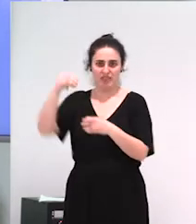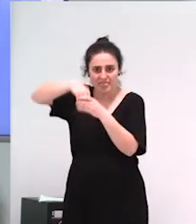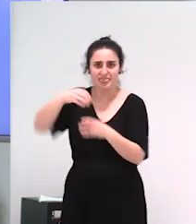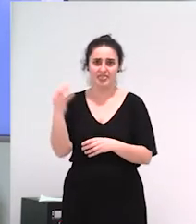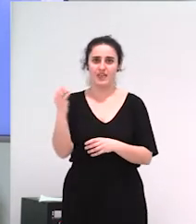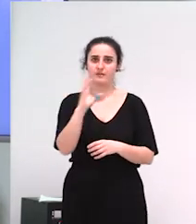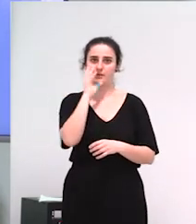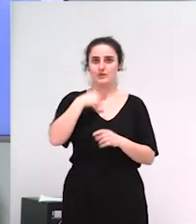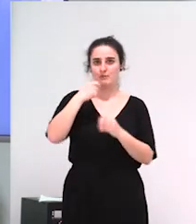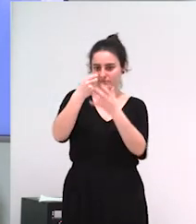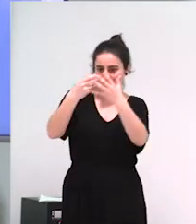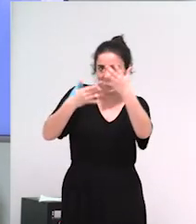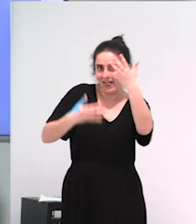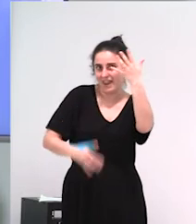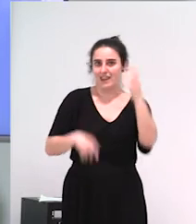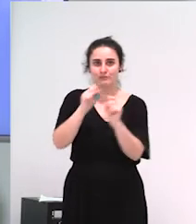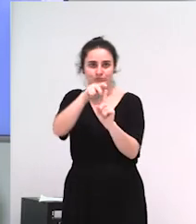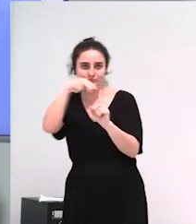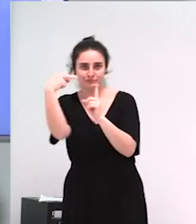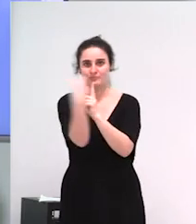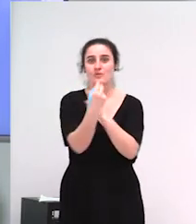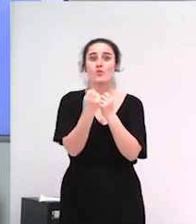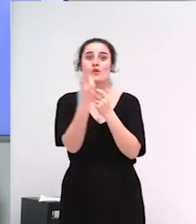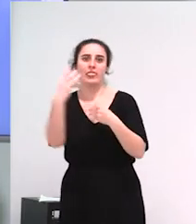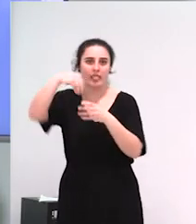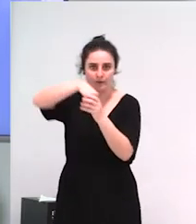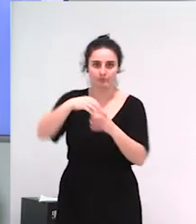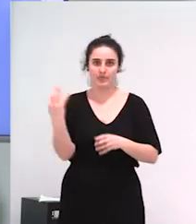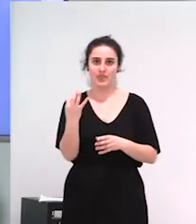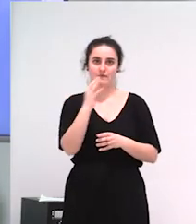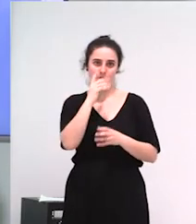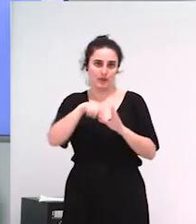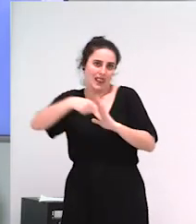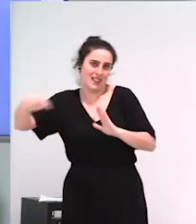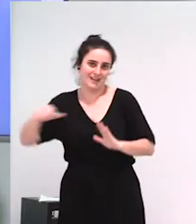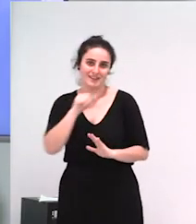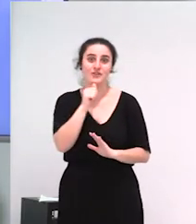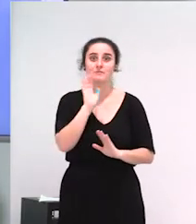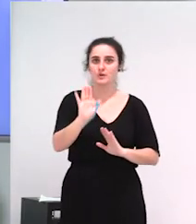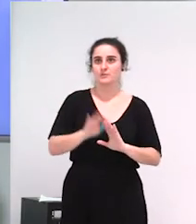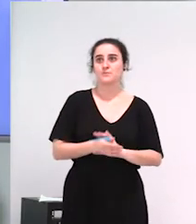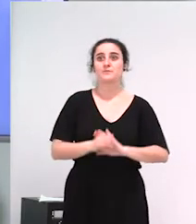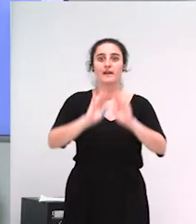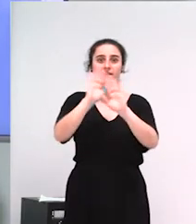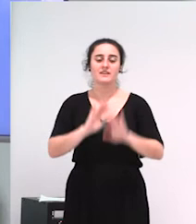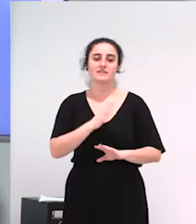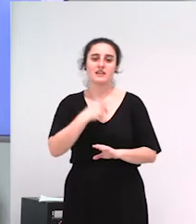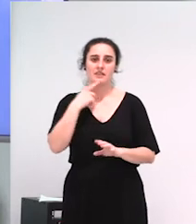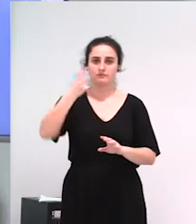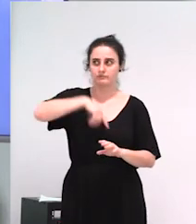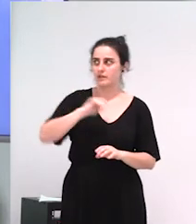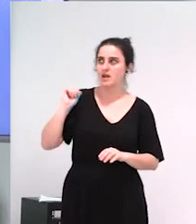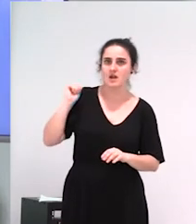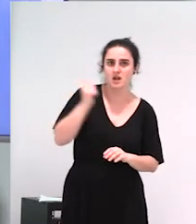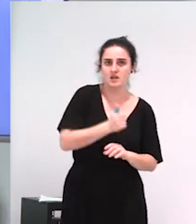podría decir todas las miradas que lo interpretan y seguramente me pasaría un buen rato. Pero al final se ha trabajado desde siempre codo